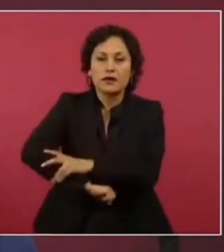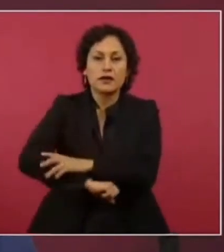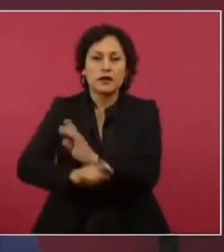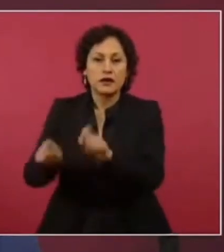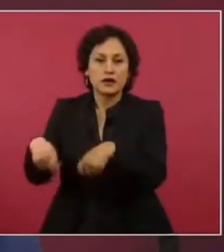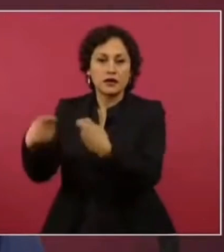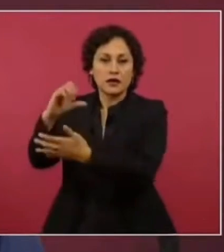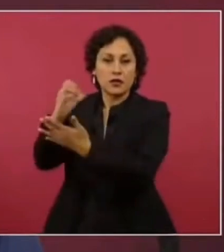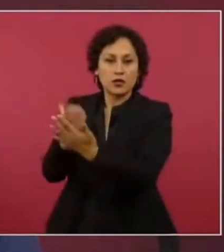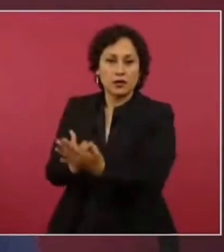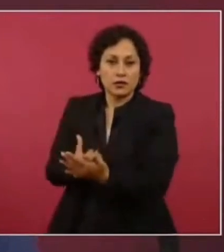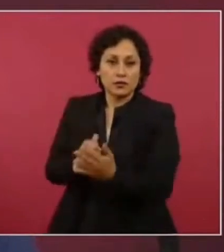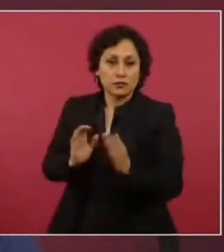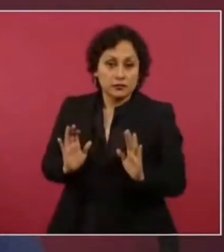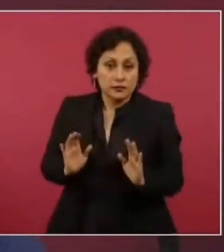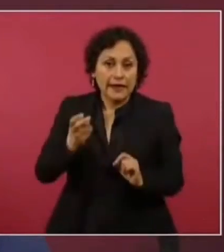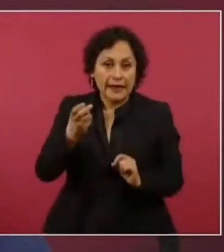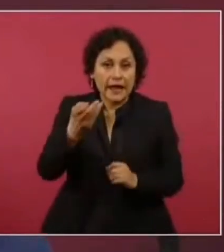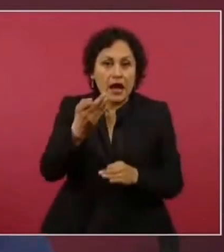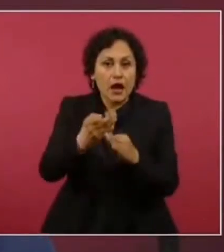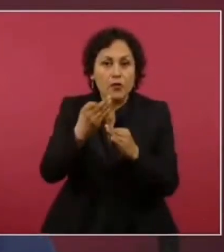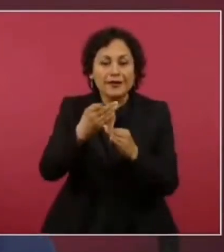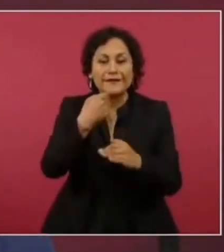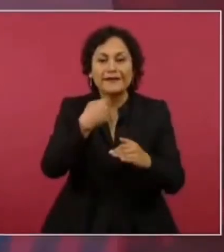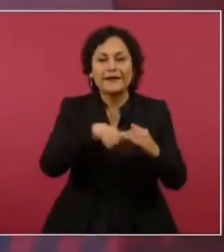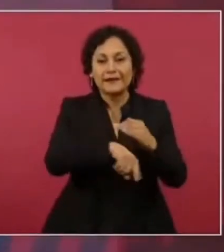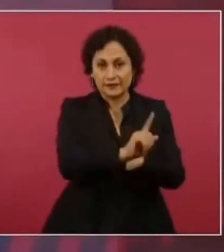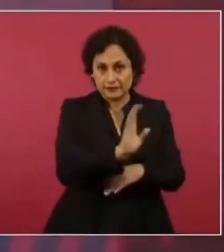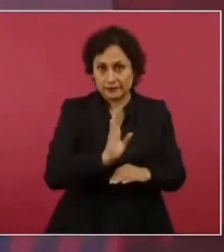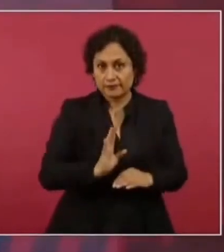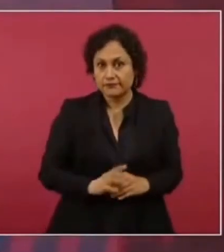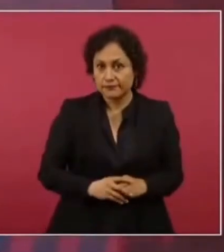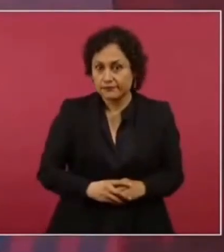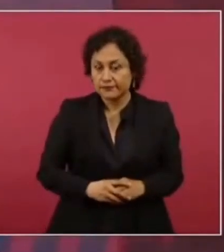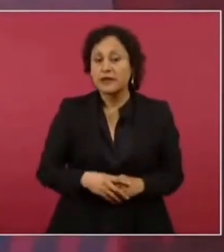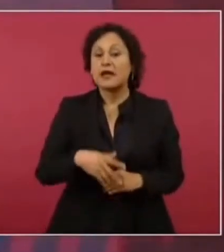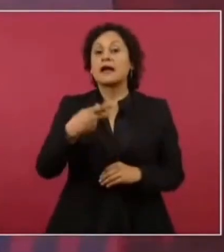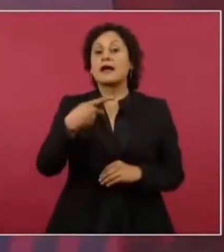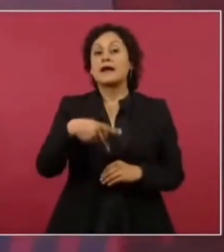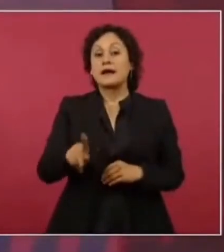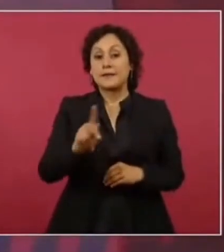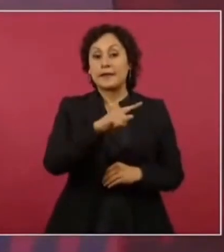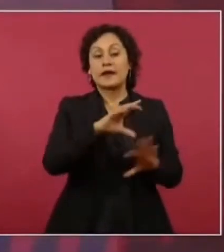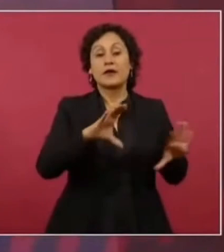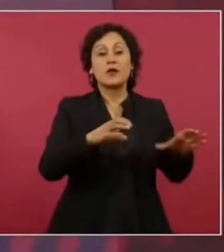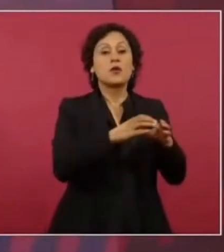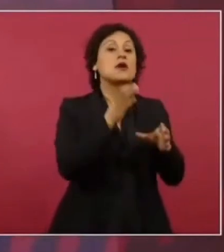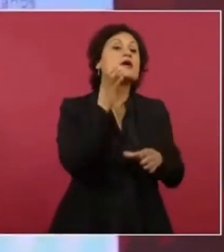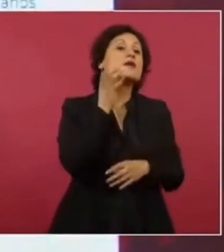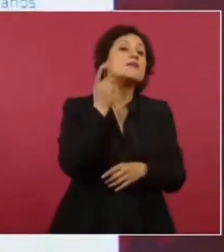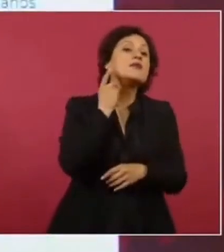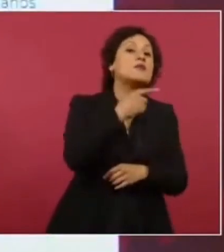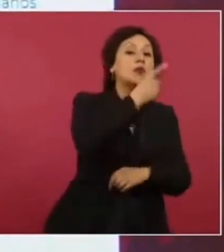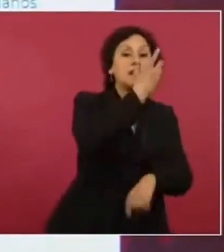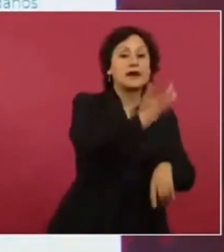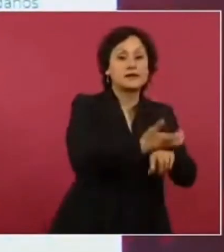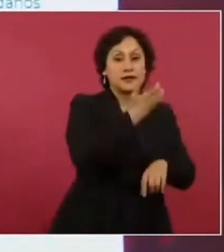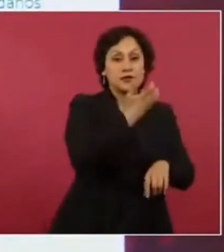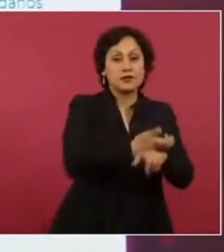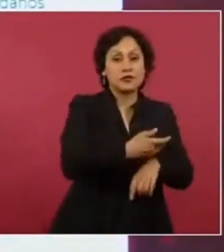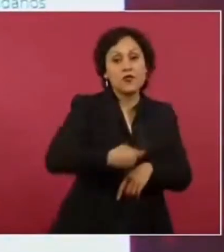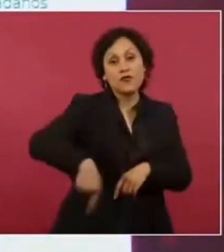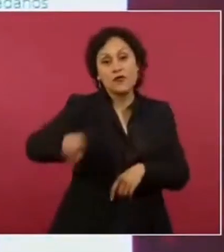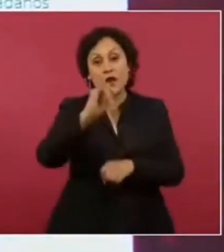pero el congreso estadounidense mandó hacer un estudio que es algo que nosotros estamos recomendando sobre el